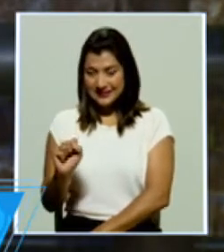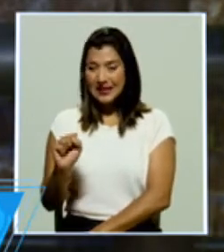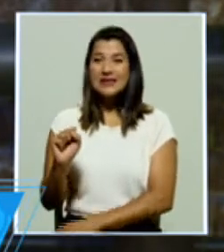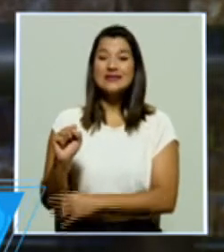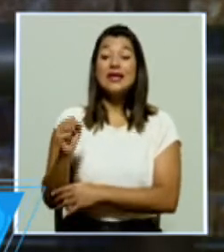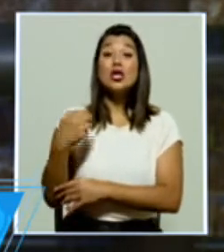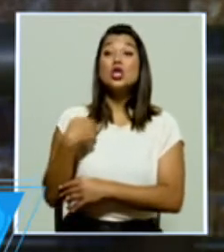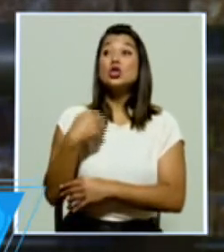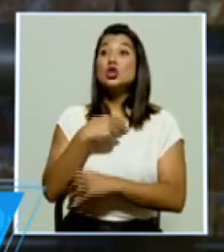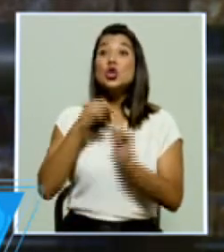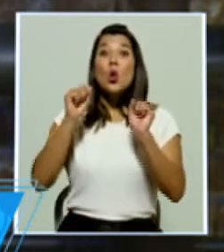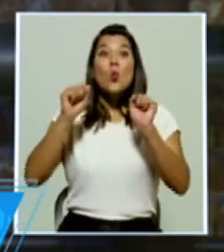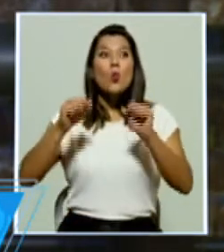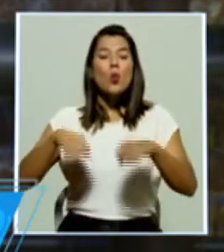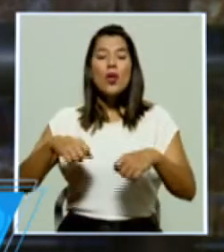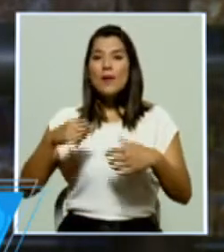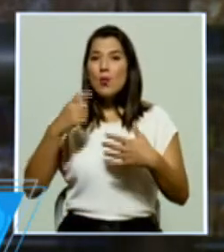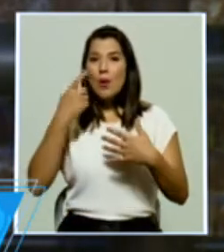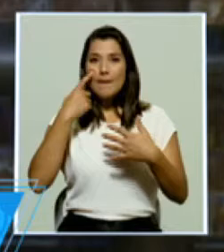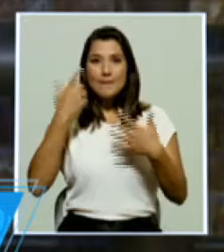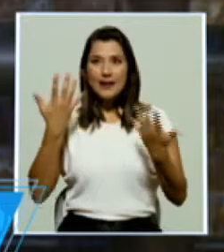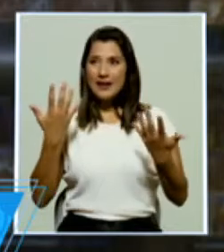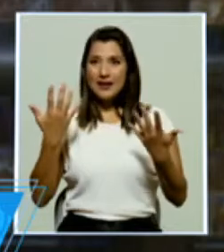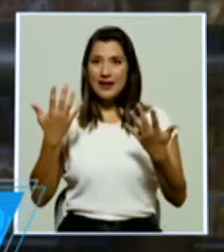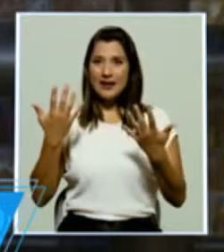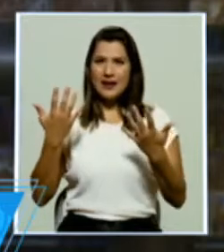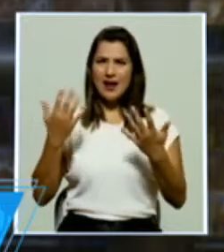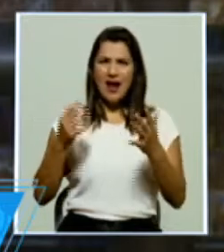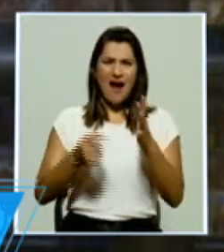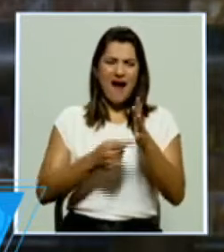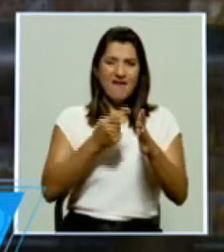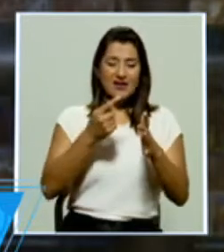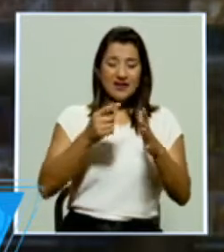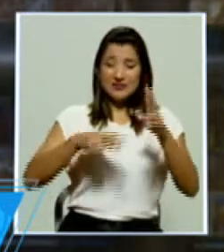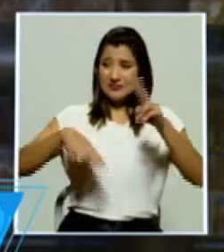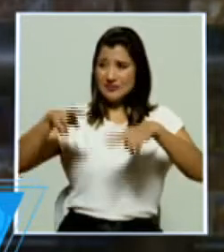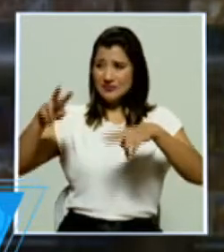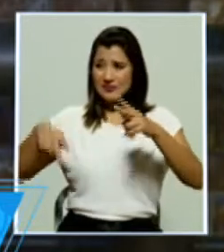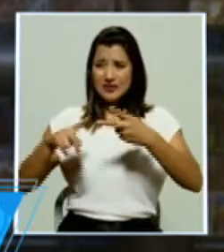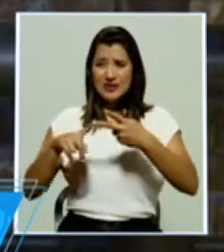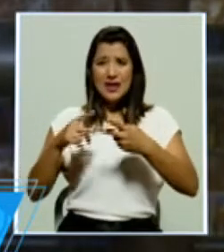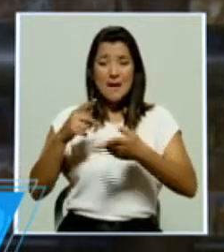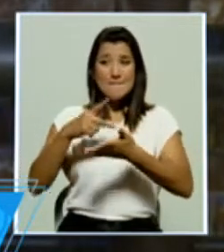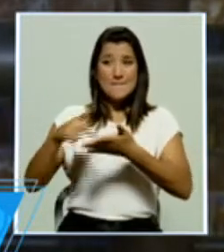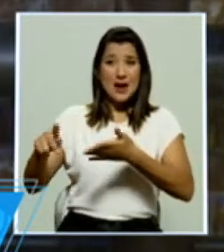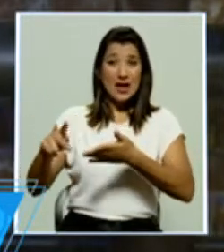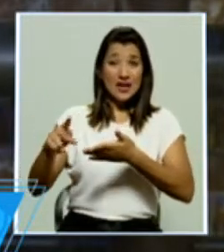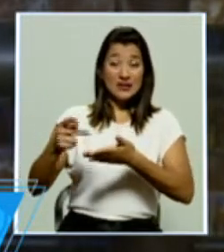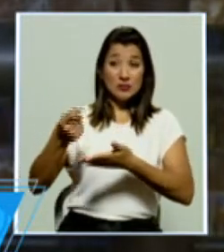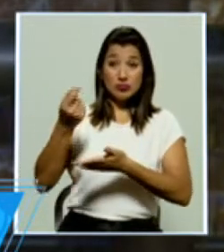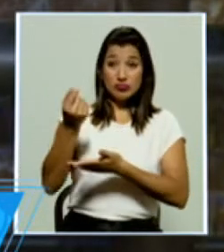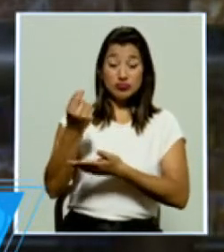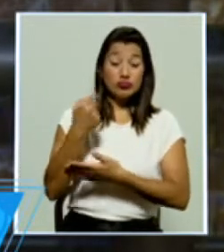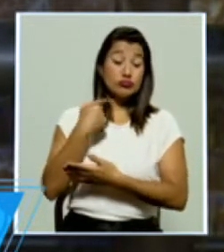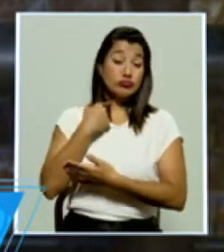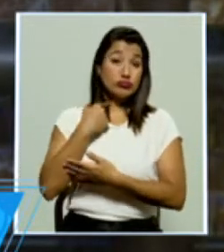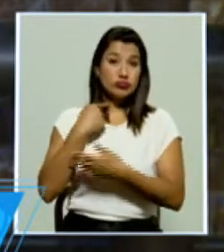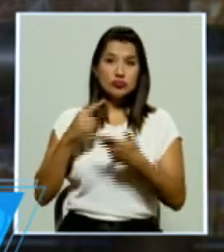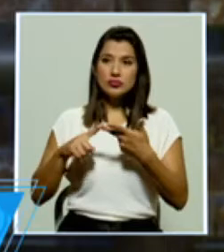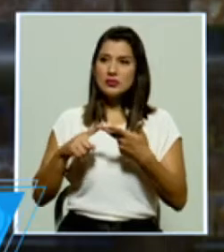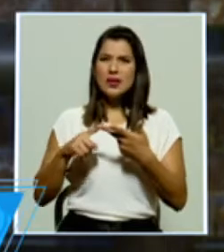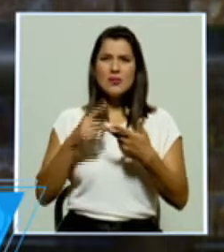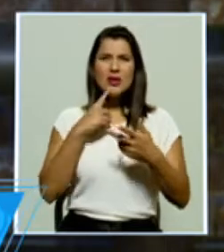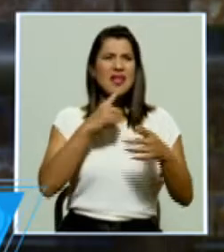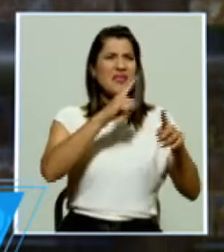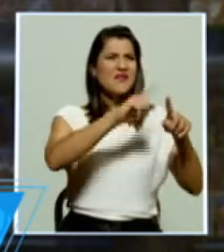acá, mañana están allá, salarios altísimos, edificios lujosísimos, y nos parece que hay que fundirlas y en una